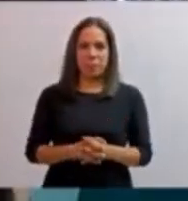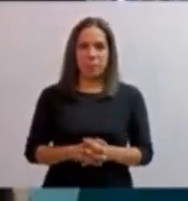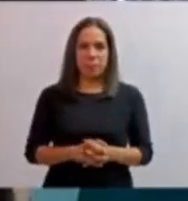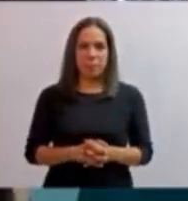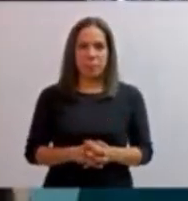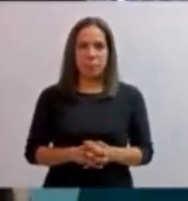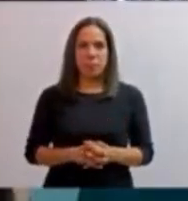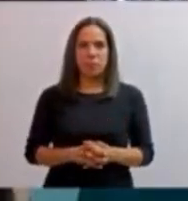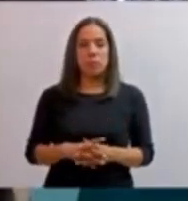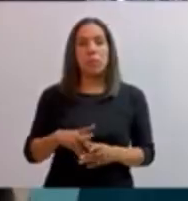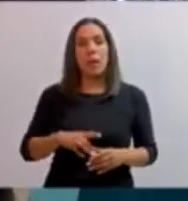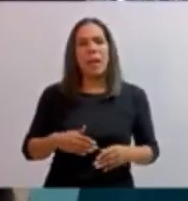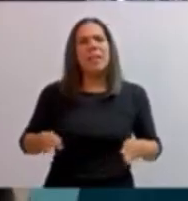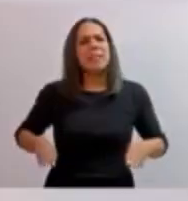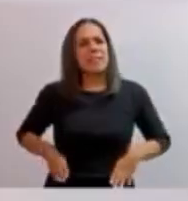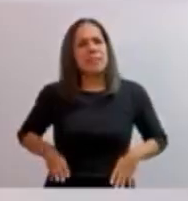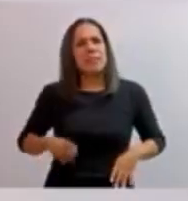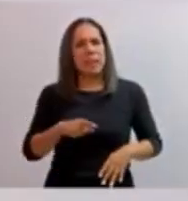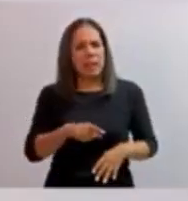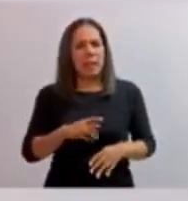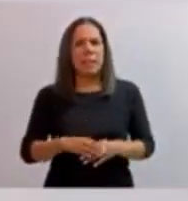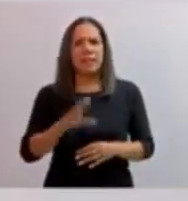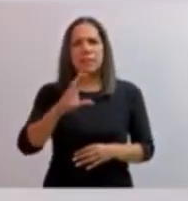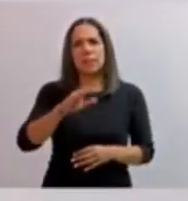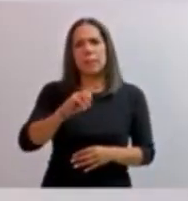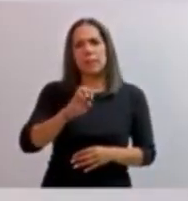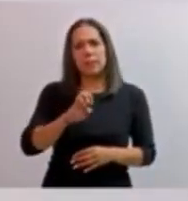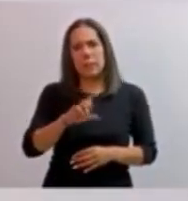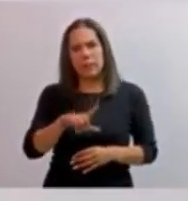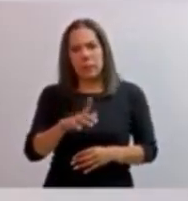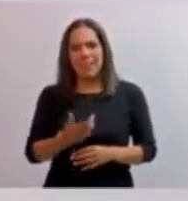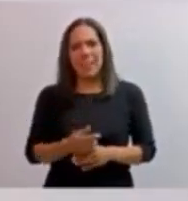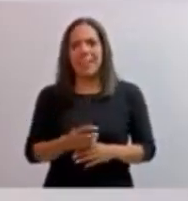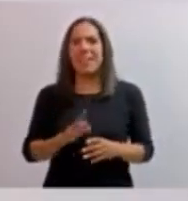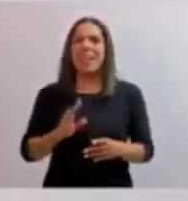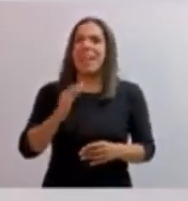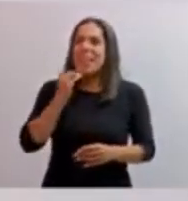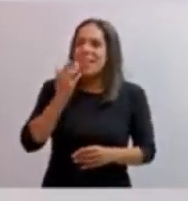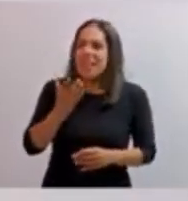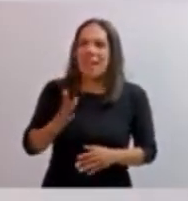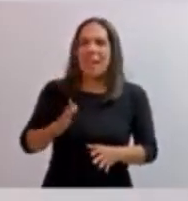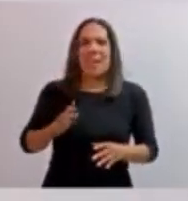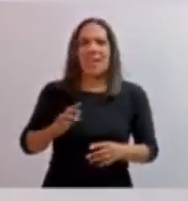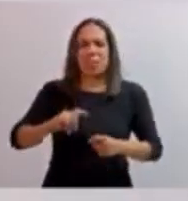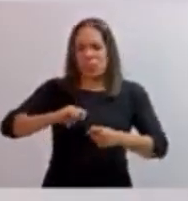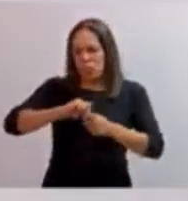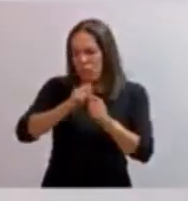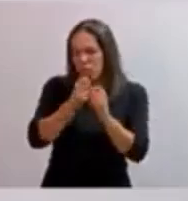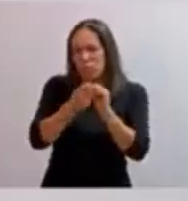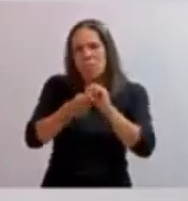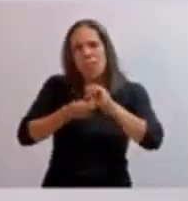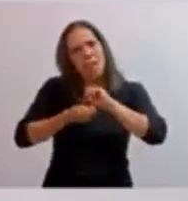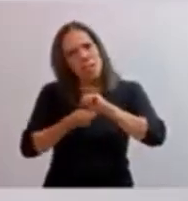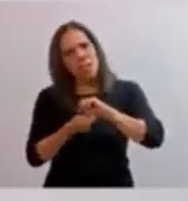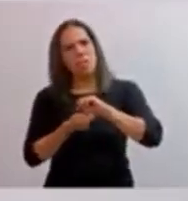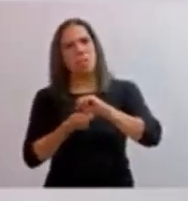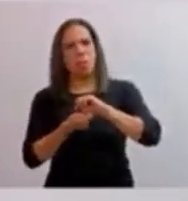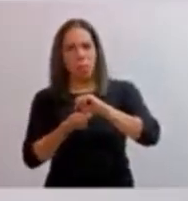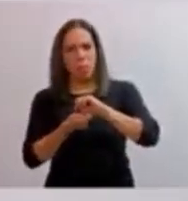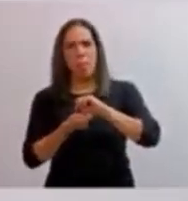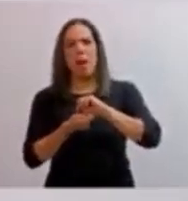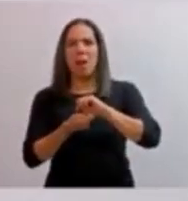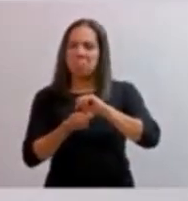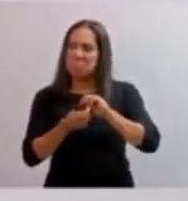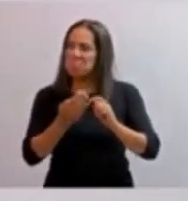Consejo Técnico para la Transformación que la nueva escuela mexicana nos demanda, Pues es un factor determinante.